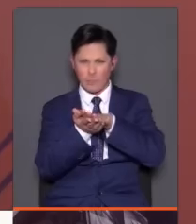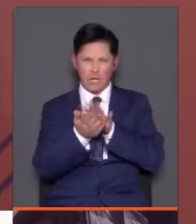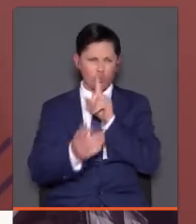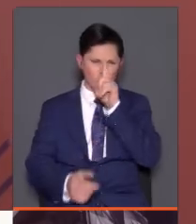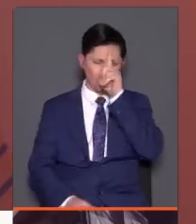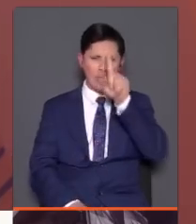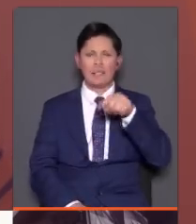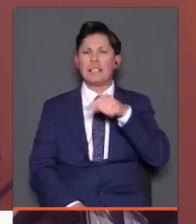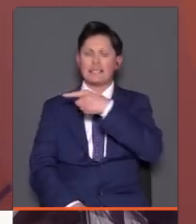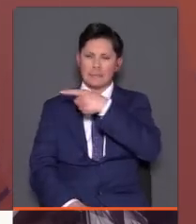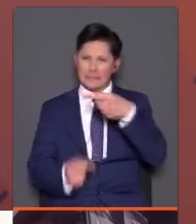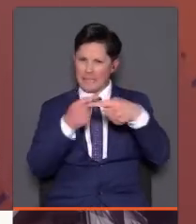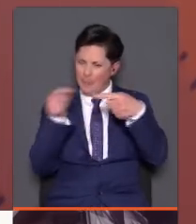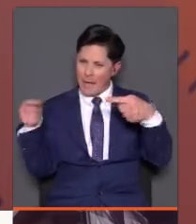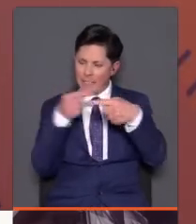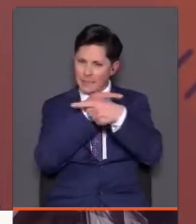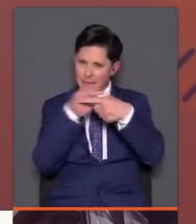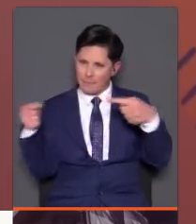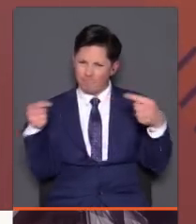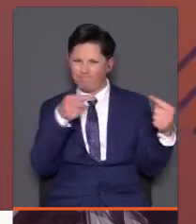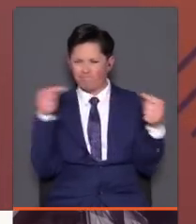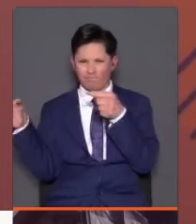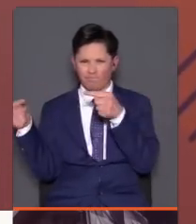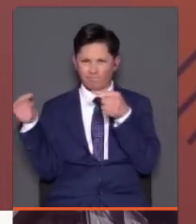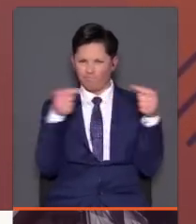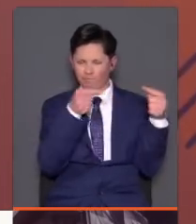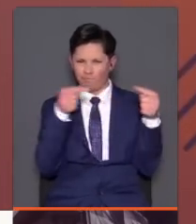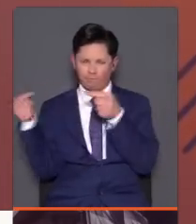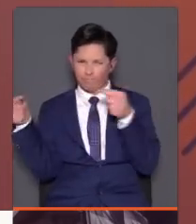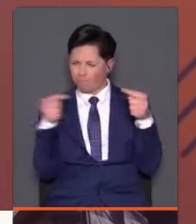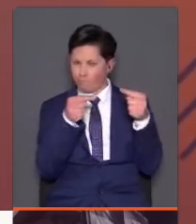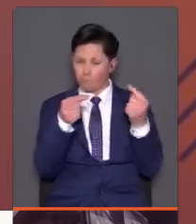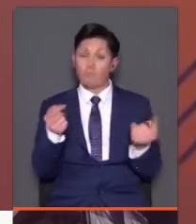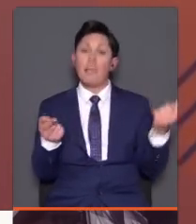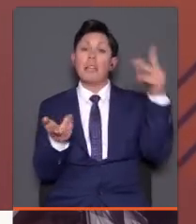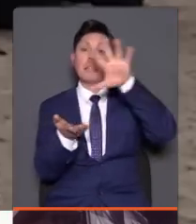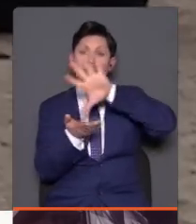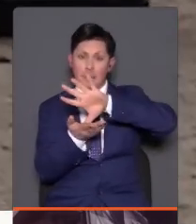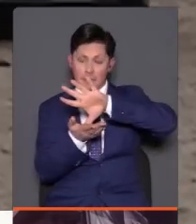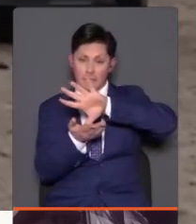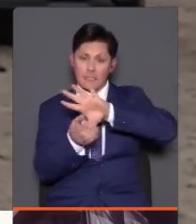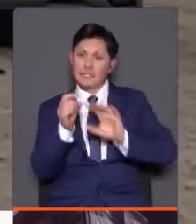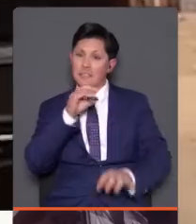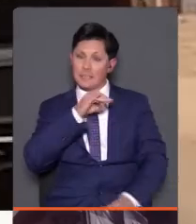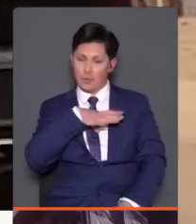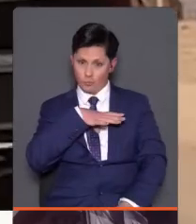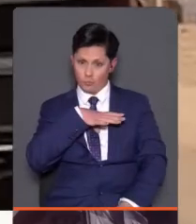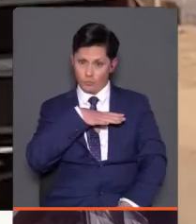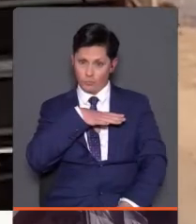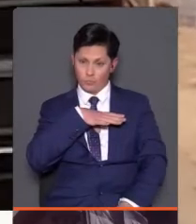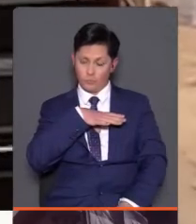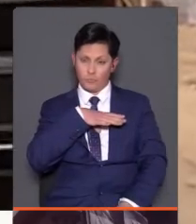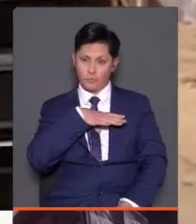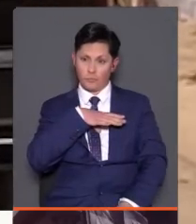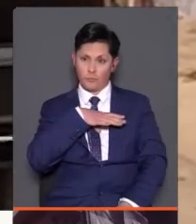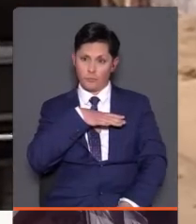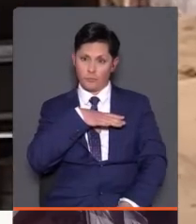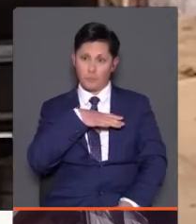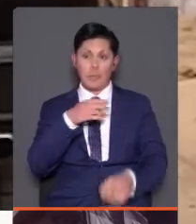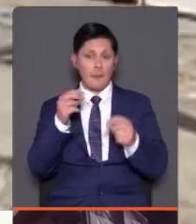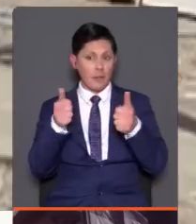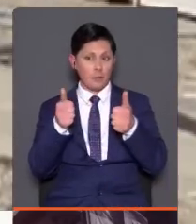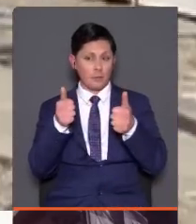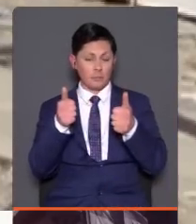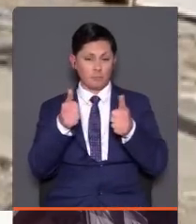a semana. Pugnas entre bandas de extranjeros a la que se han sumado chilenos. Y si bien en estos